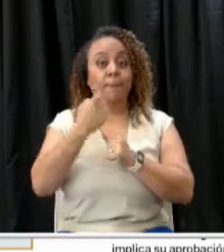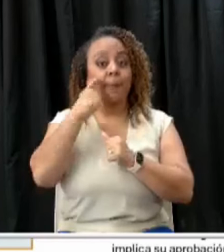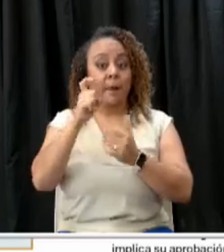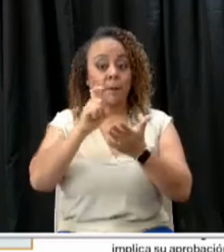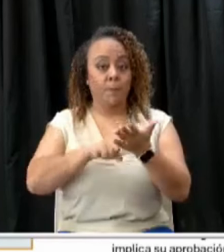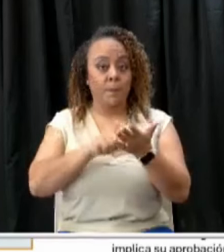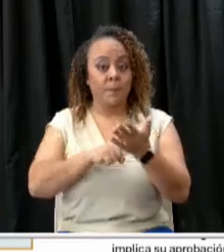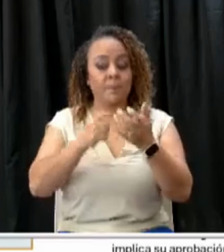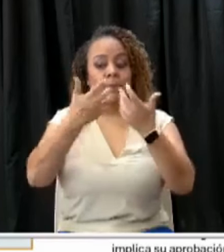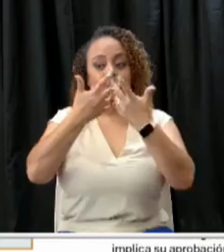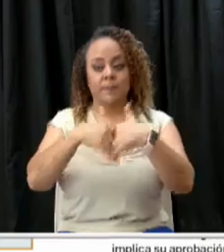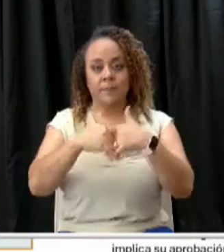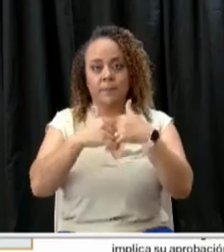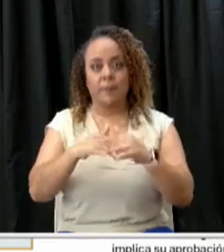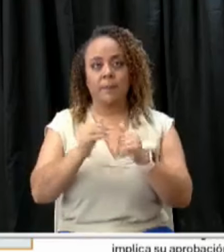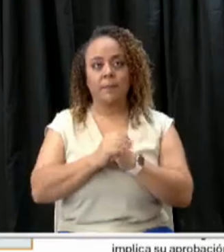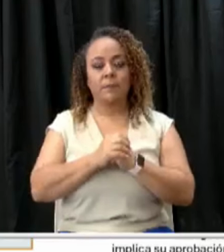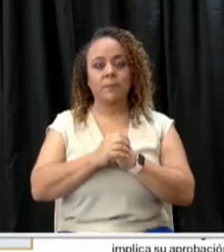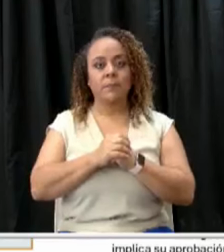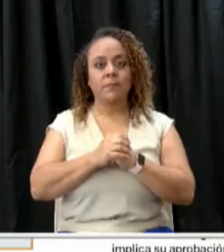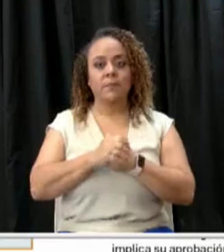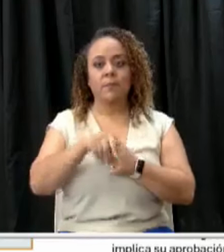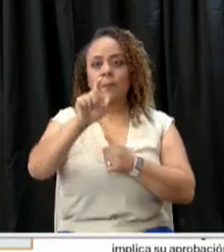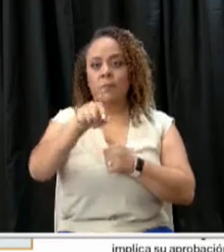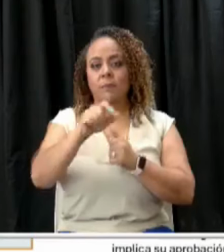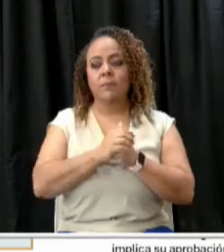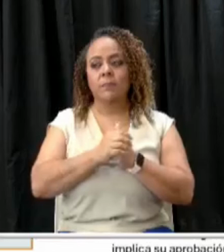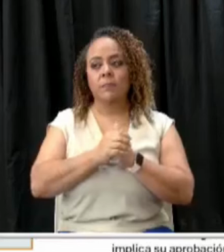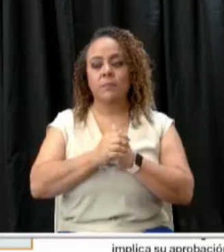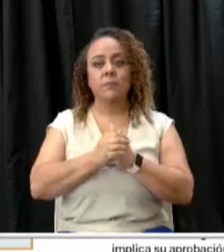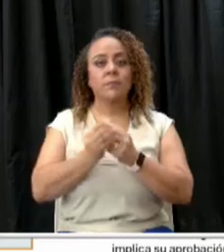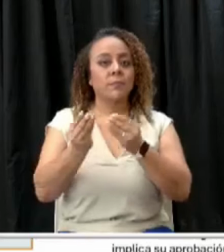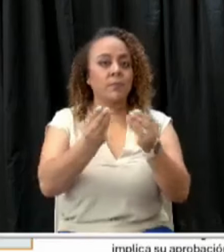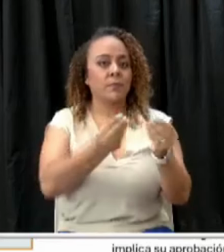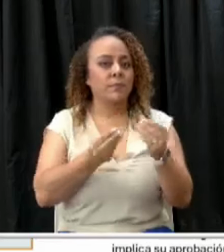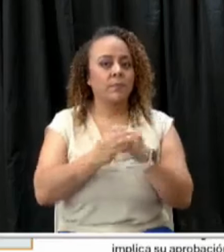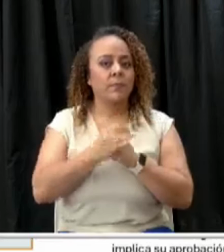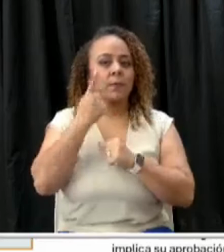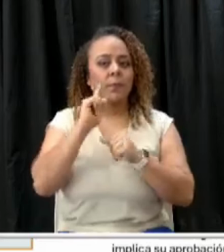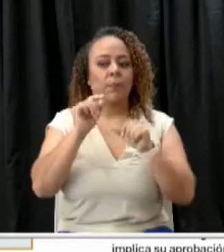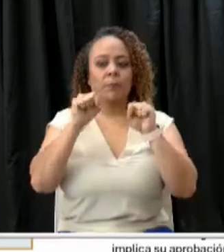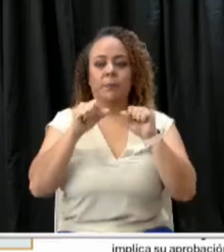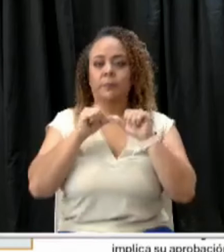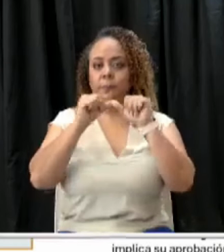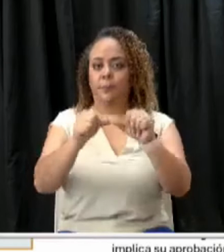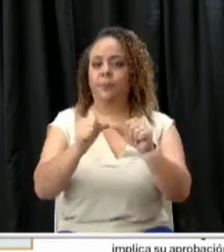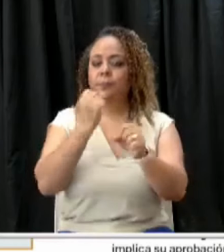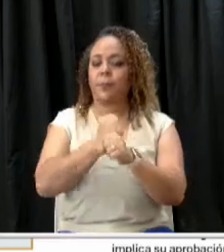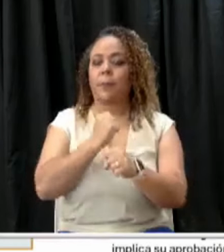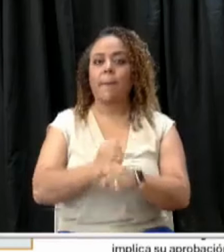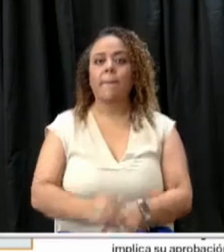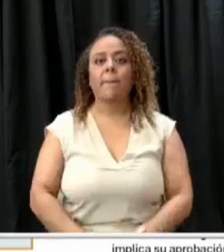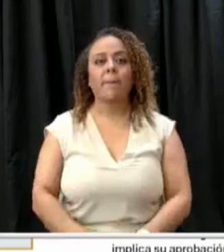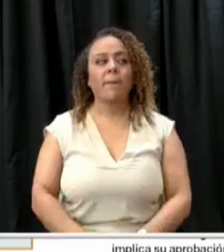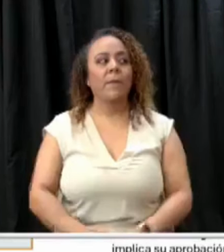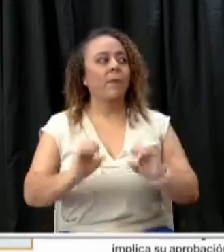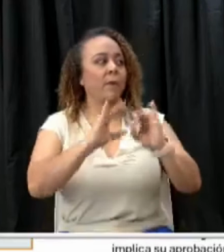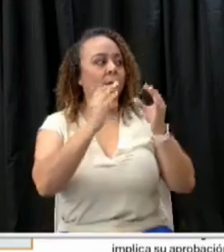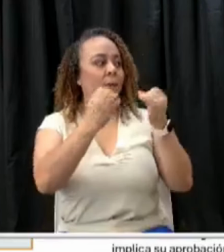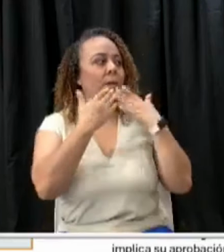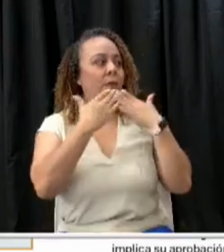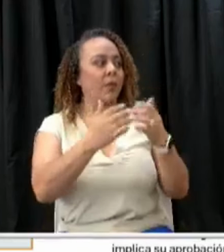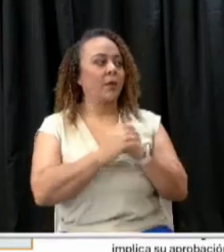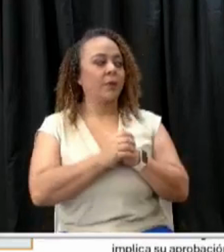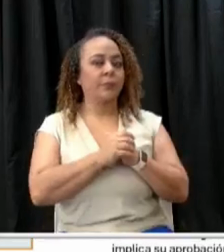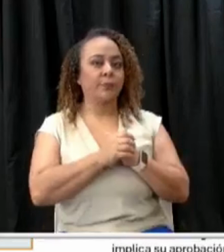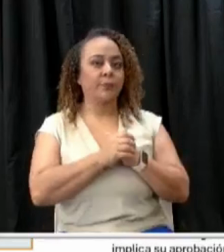las empresas evidentemente necesitan producir para seguir trabajando. Claro que sí, muchísimas